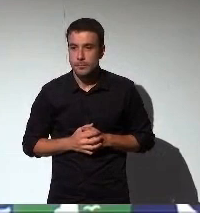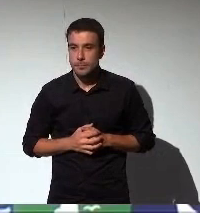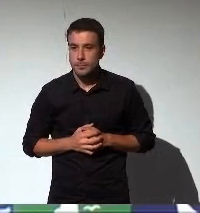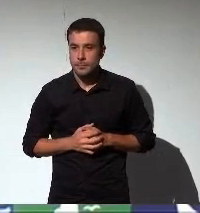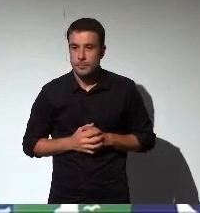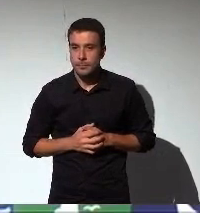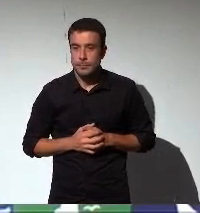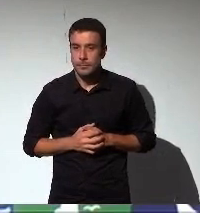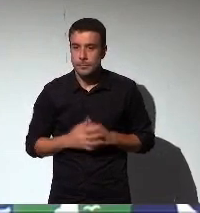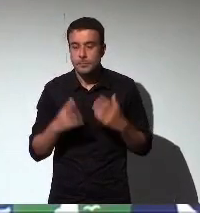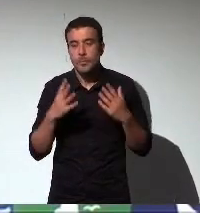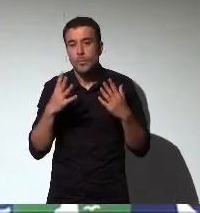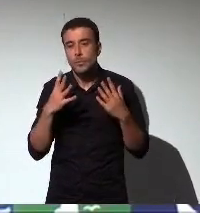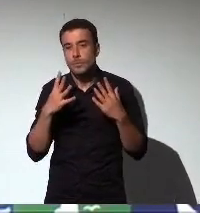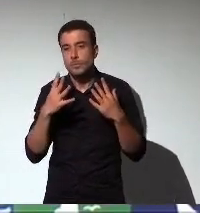Muchas gracias,